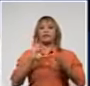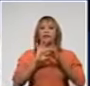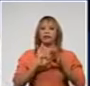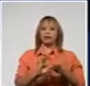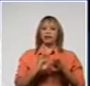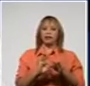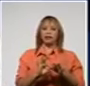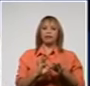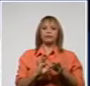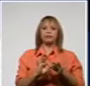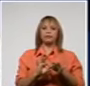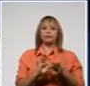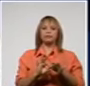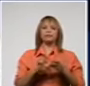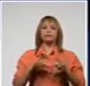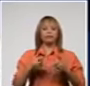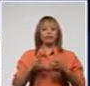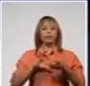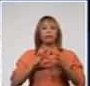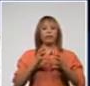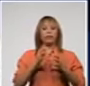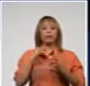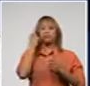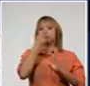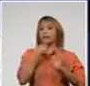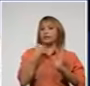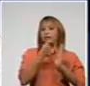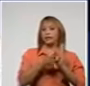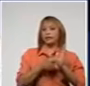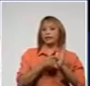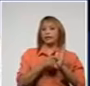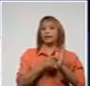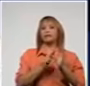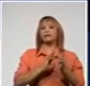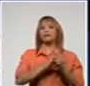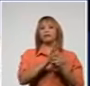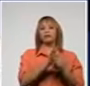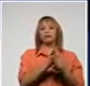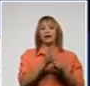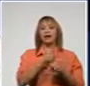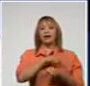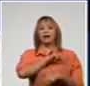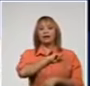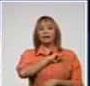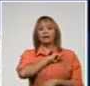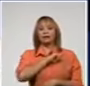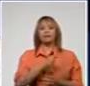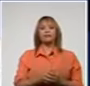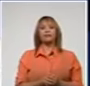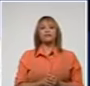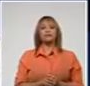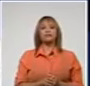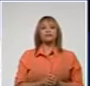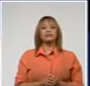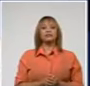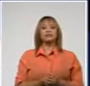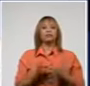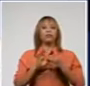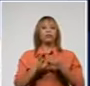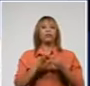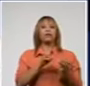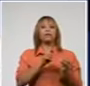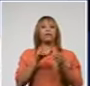reiterando lo complejo de esta enfermedad. En el día de ayer hubo un grave que pasó para